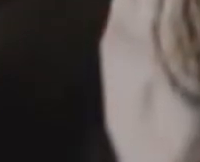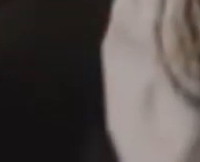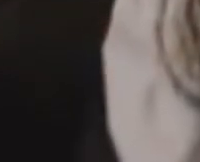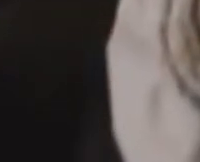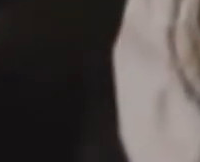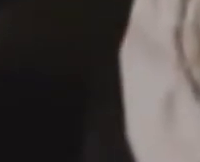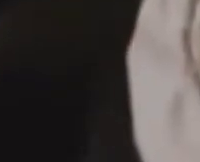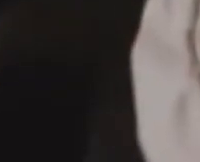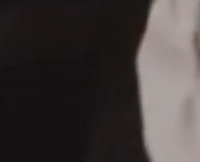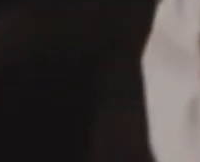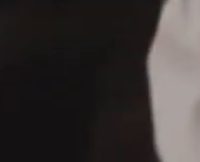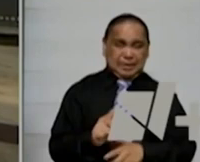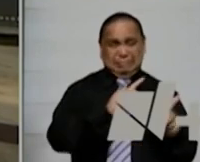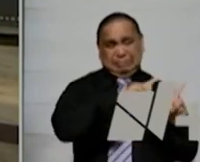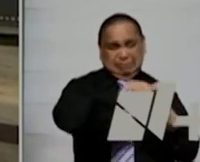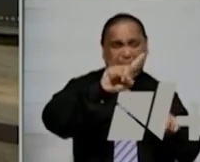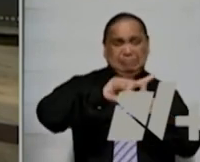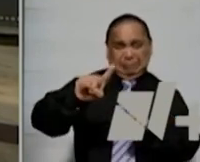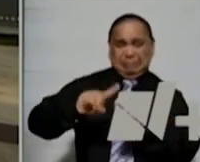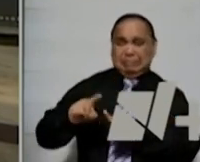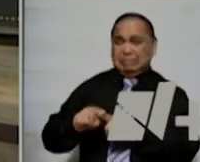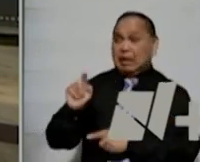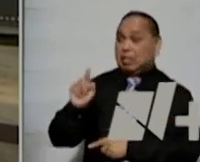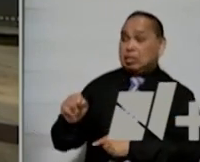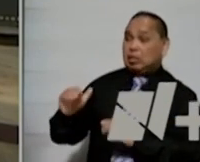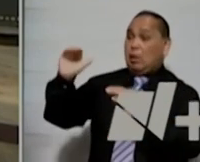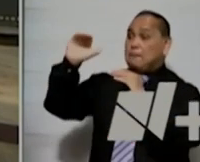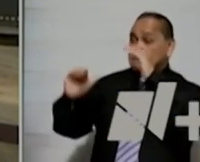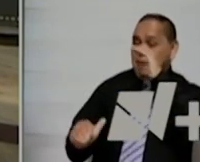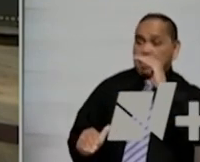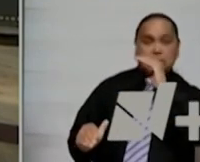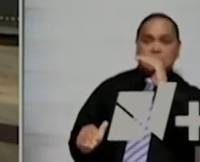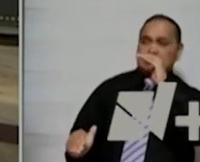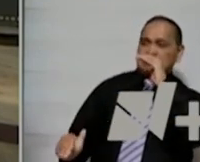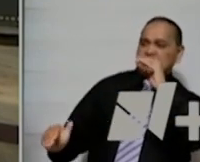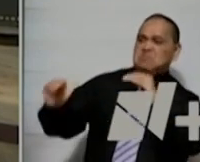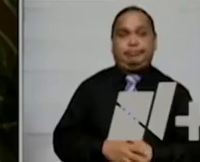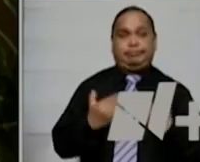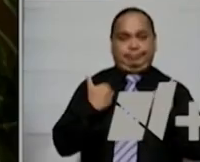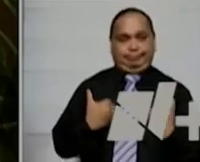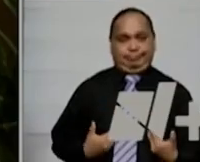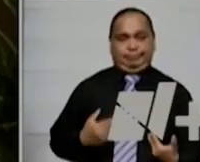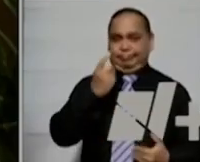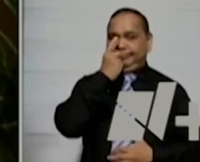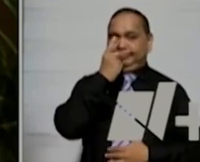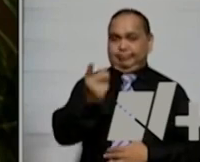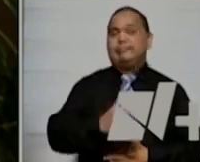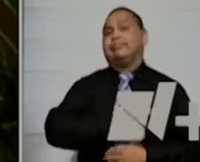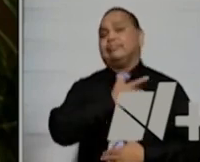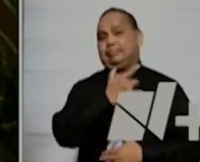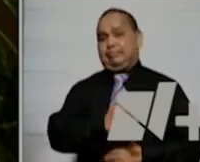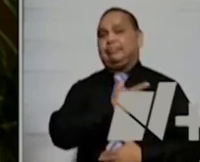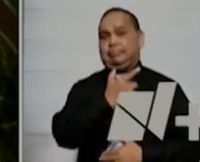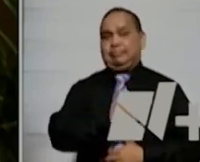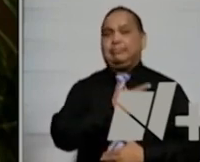como nunca se había visto. No quiere decir que por arte de magia se hayan acabado las malas prácticas, porque todavía hay gente que no comprende